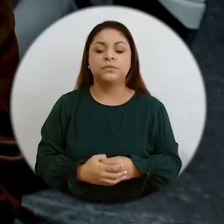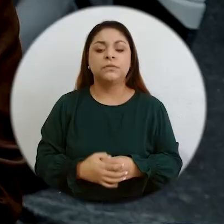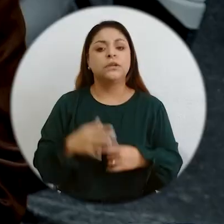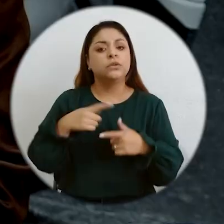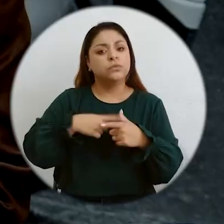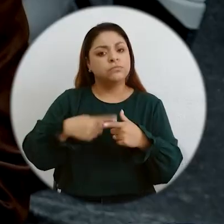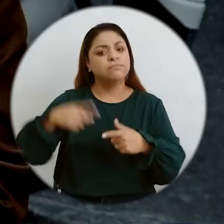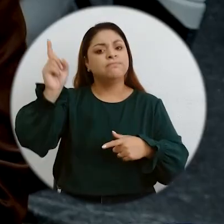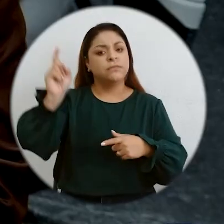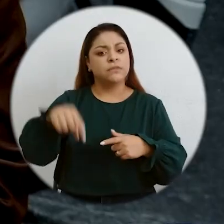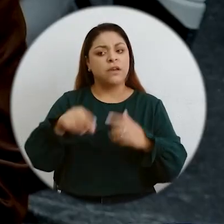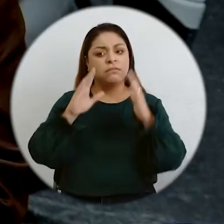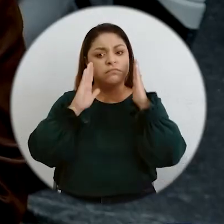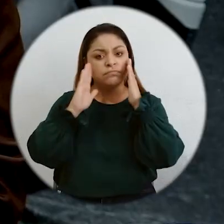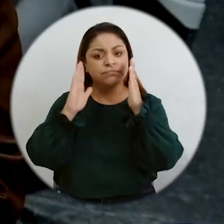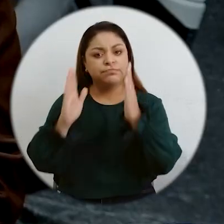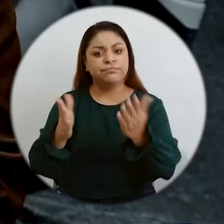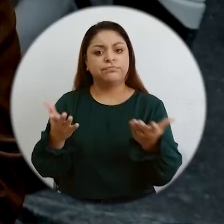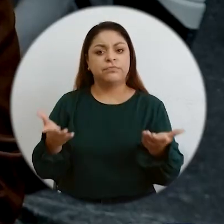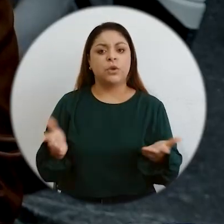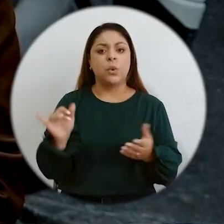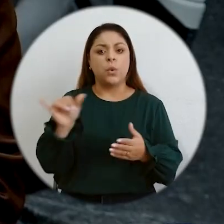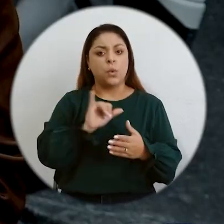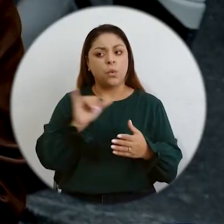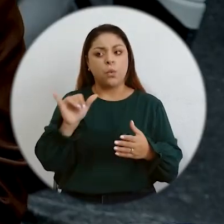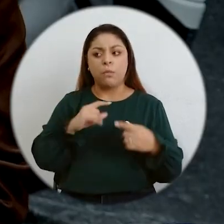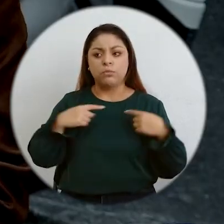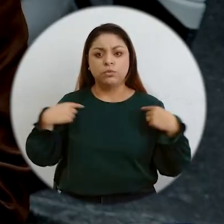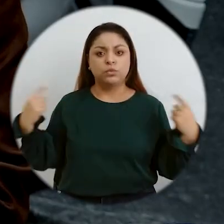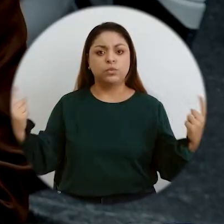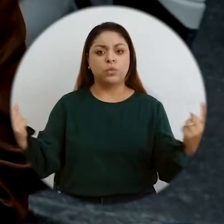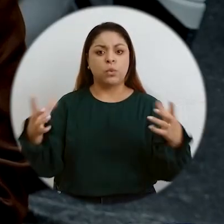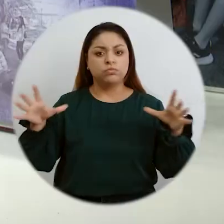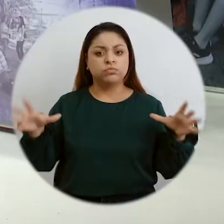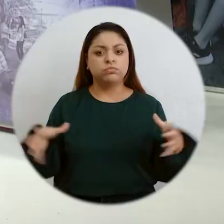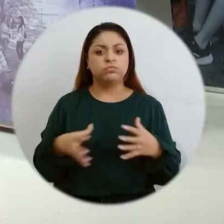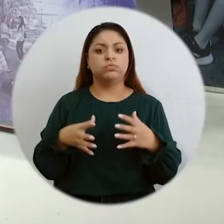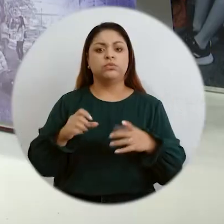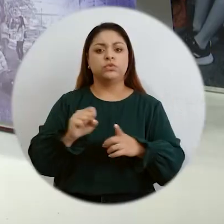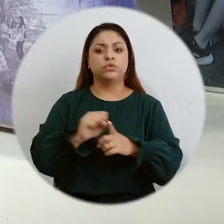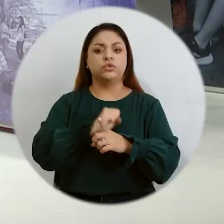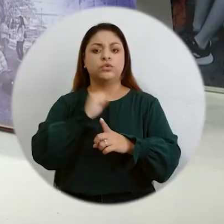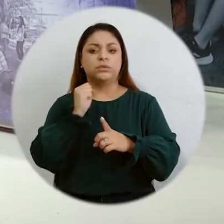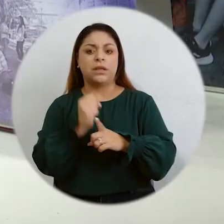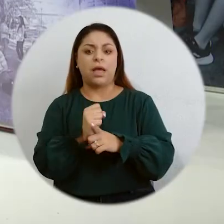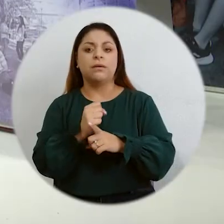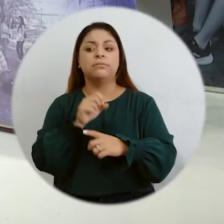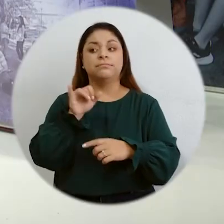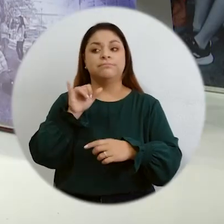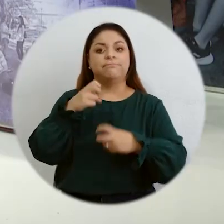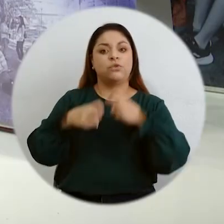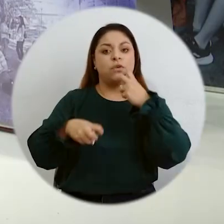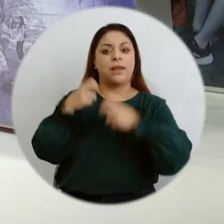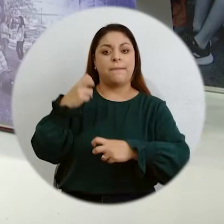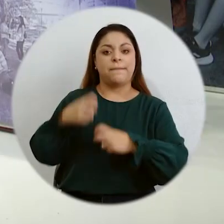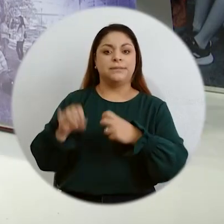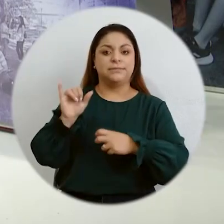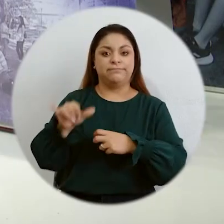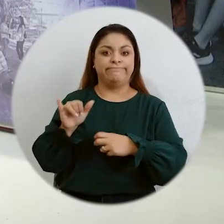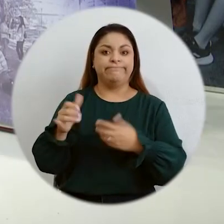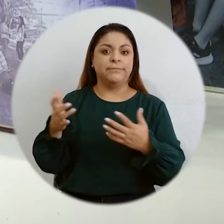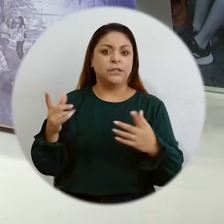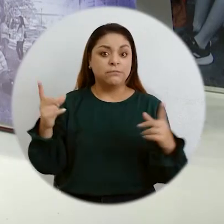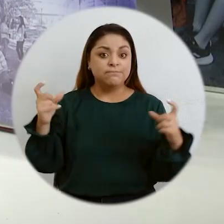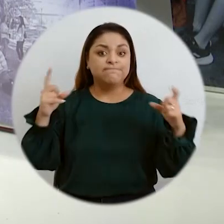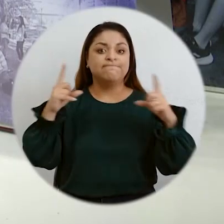Entonces hay que atender como un todo, como una sociedad, esos problemas que son muy